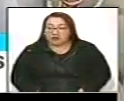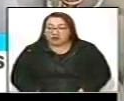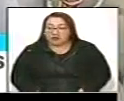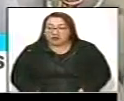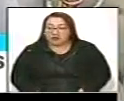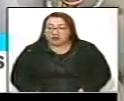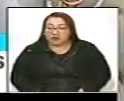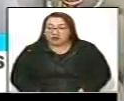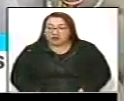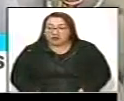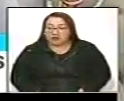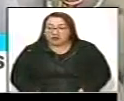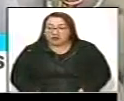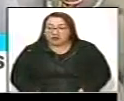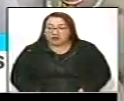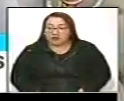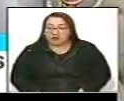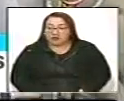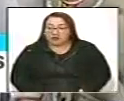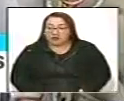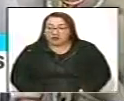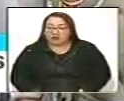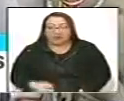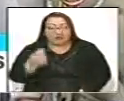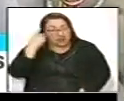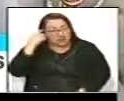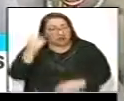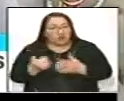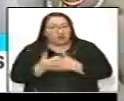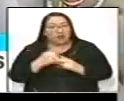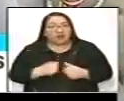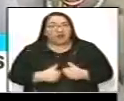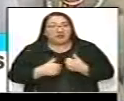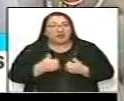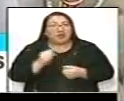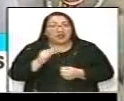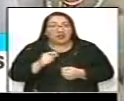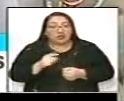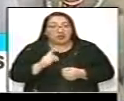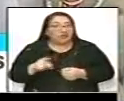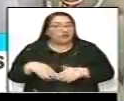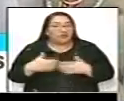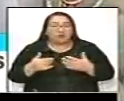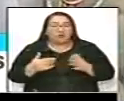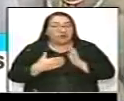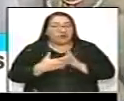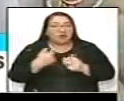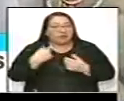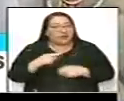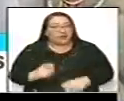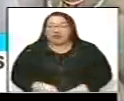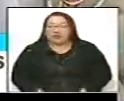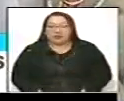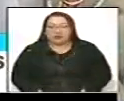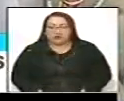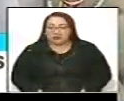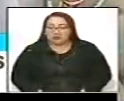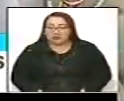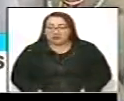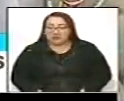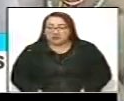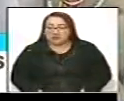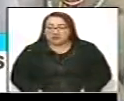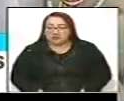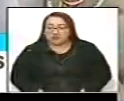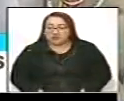posibilidad de repensar la propia vida, y esto no se puede desperdiciar. No